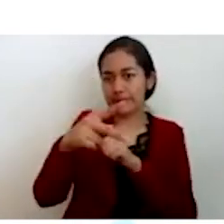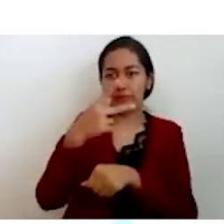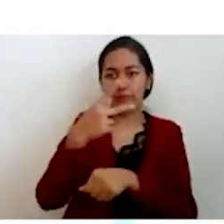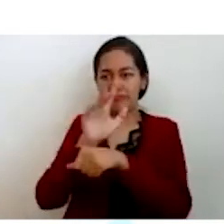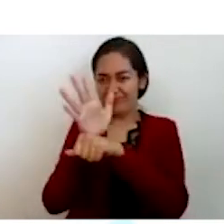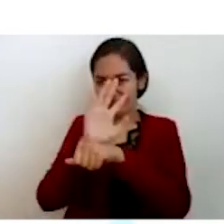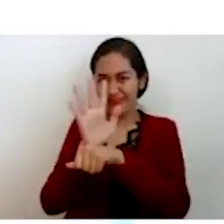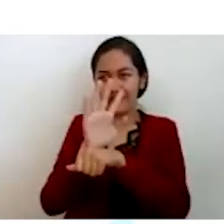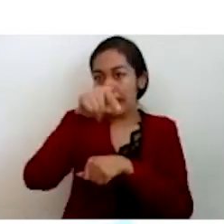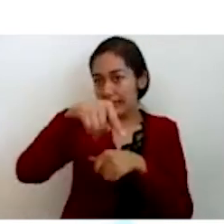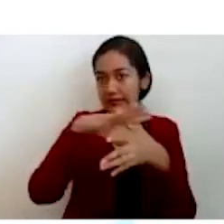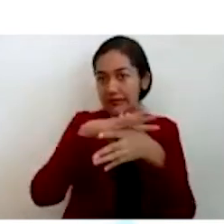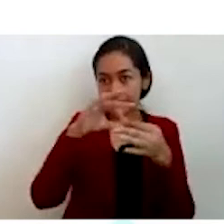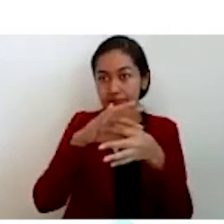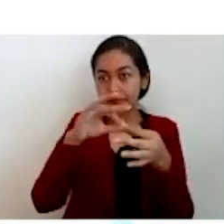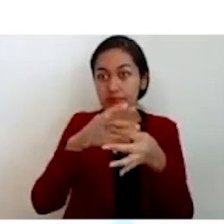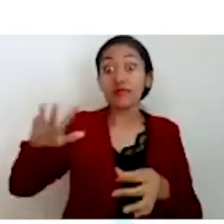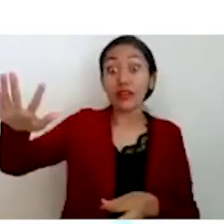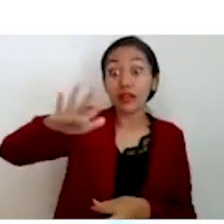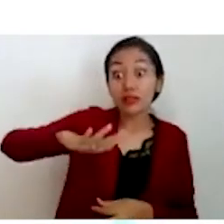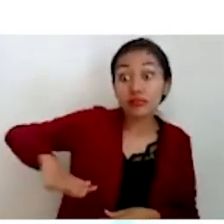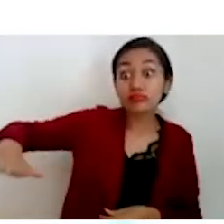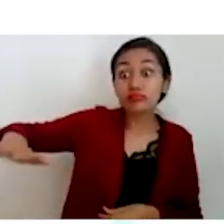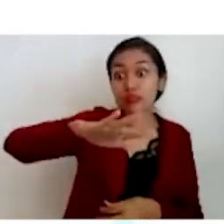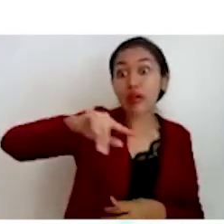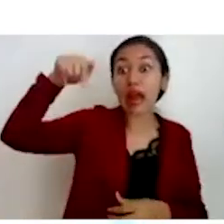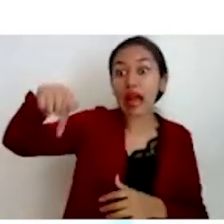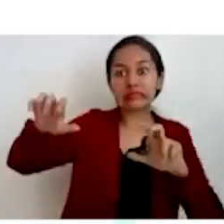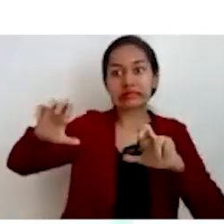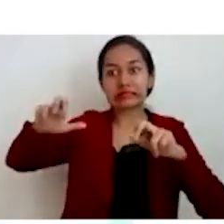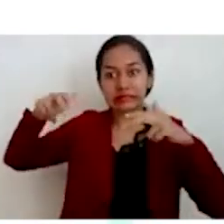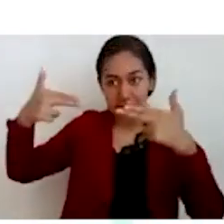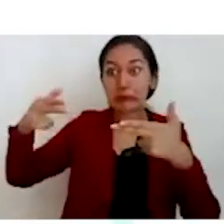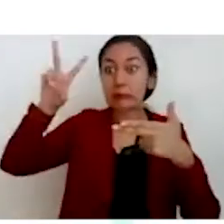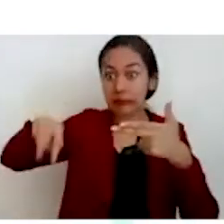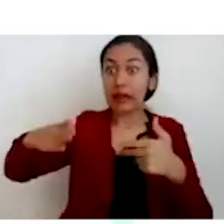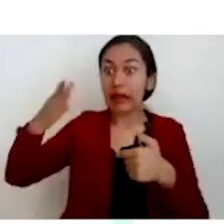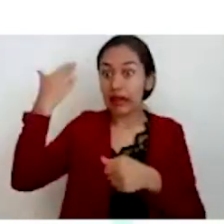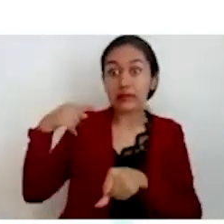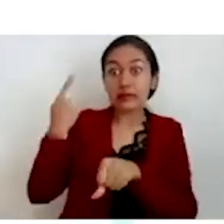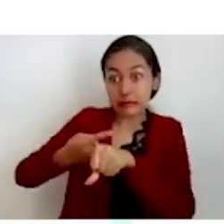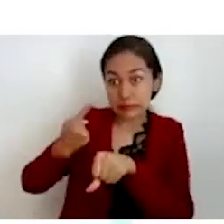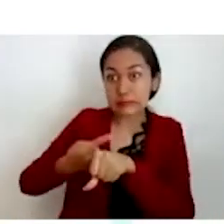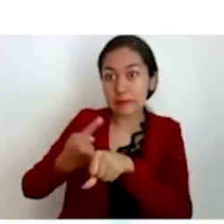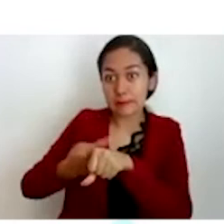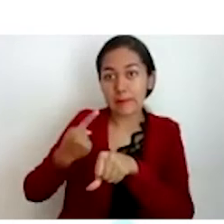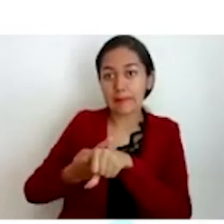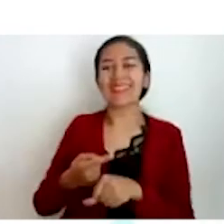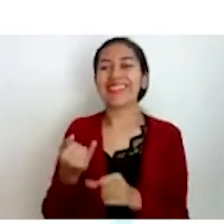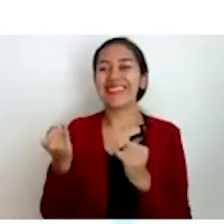población en Chiapas como en la metrópoli donde participan estos médicos.